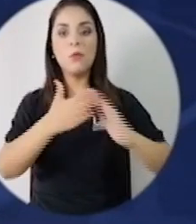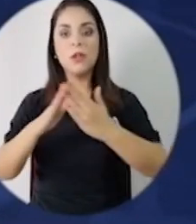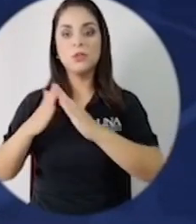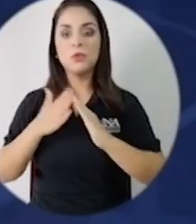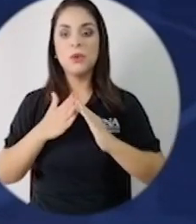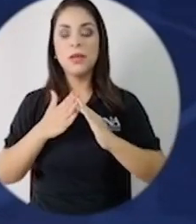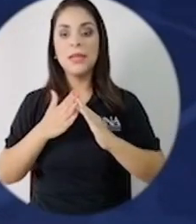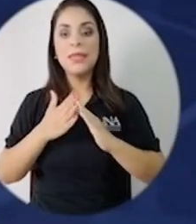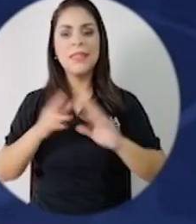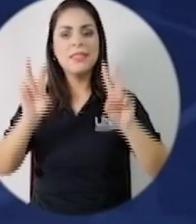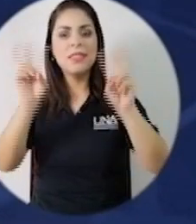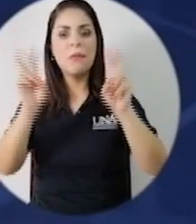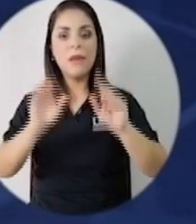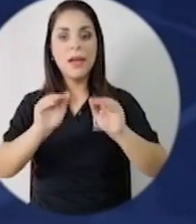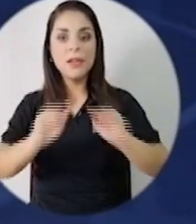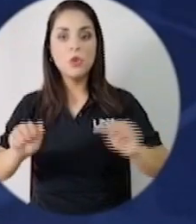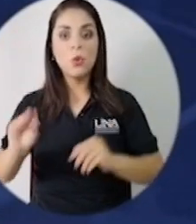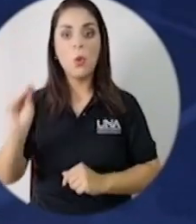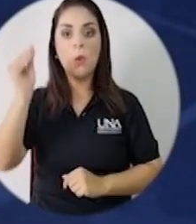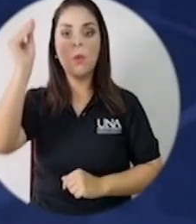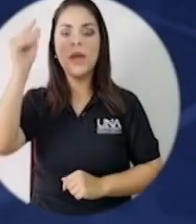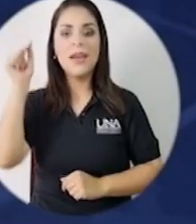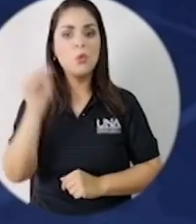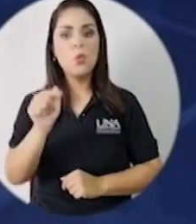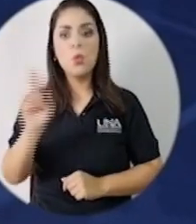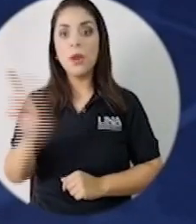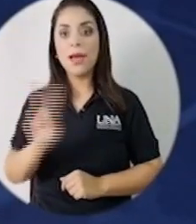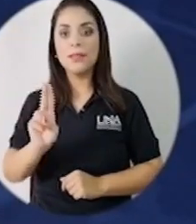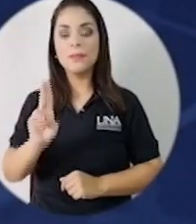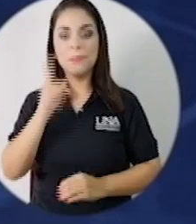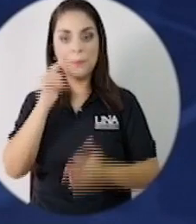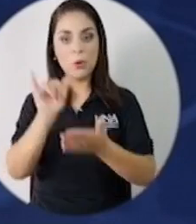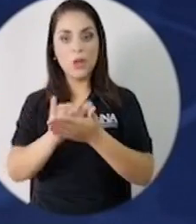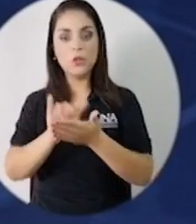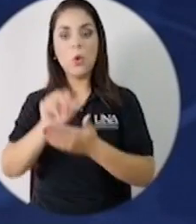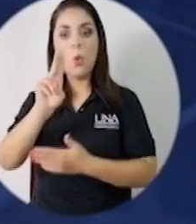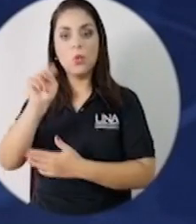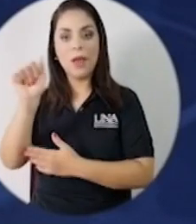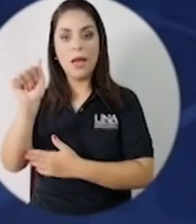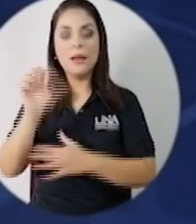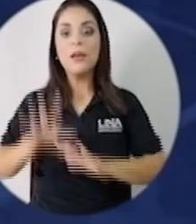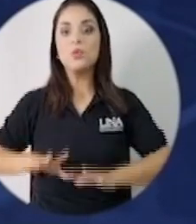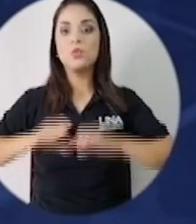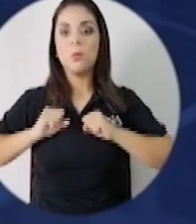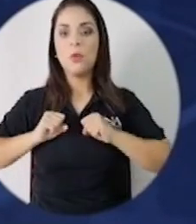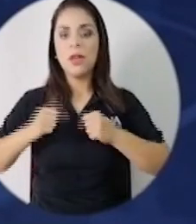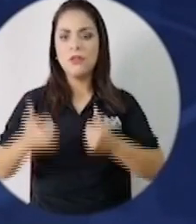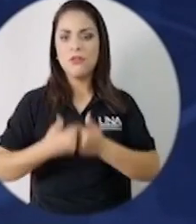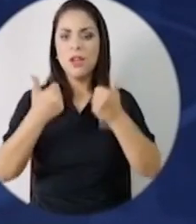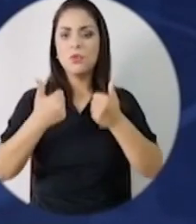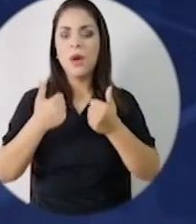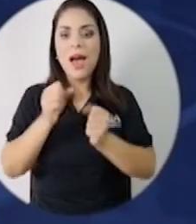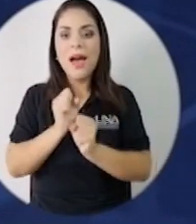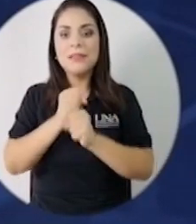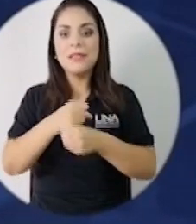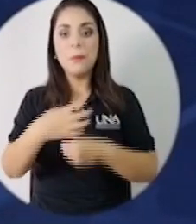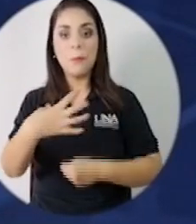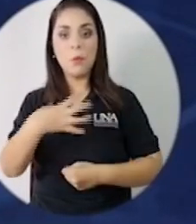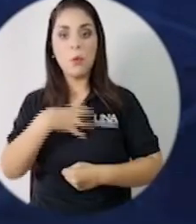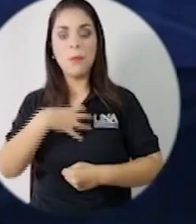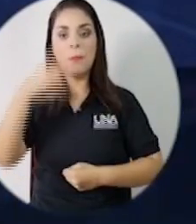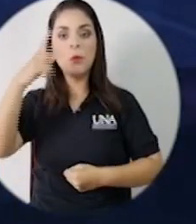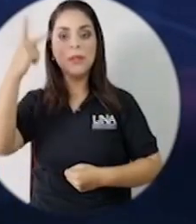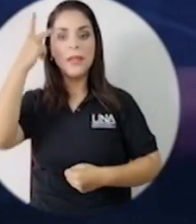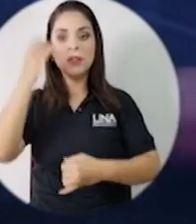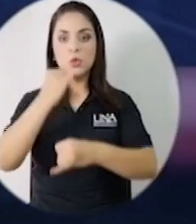población, y en materia de niñez y adolescencia son urgentes. Por eso la Universidad Nacional asumió el reto de generar su propia